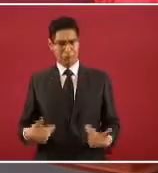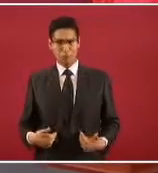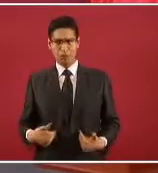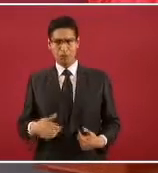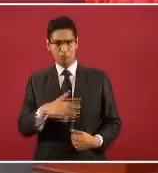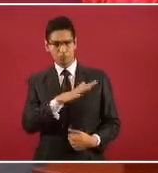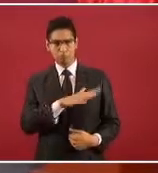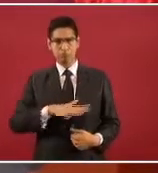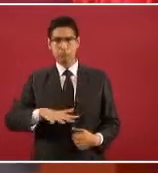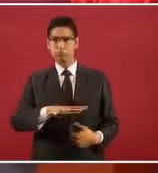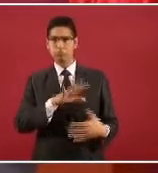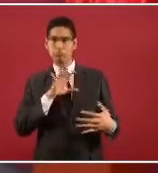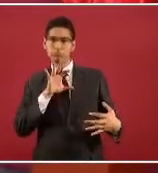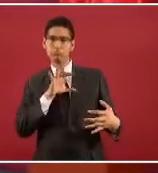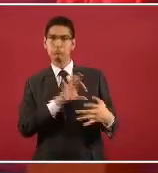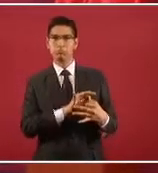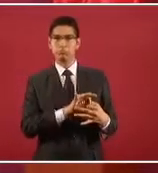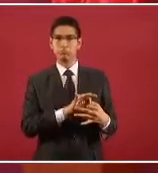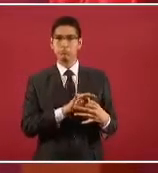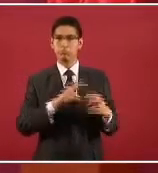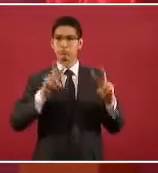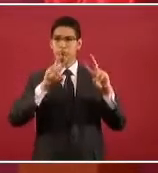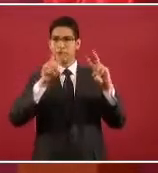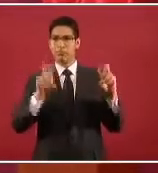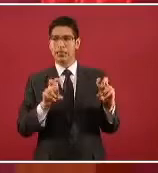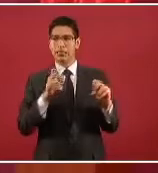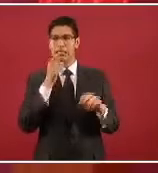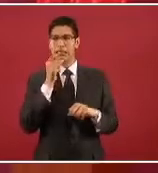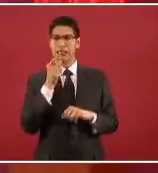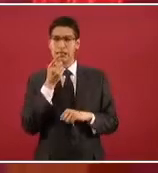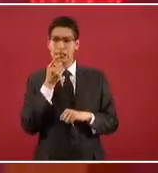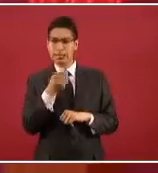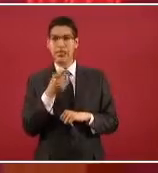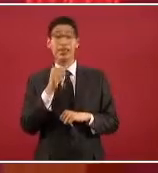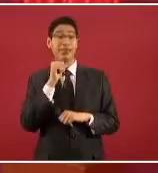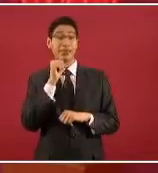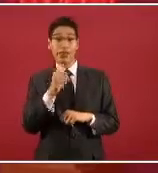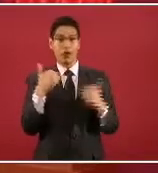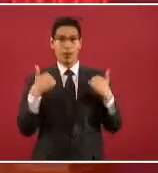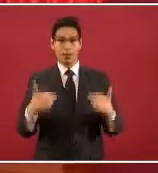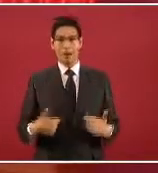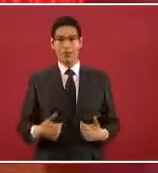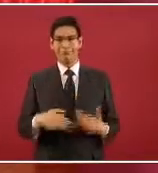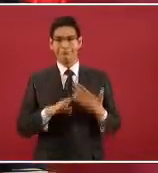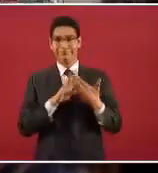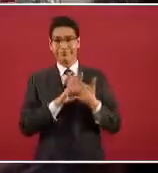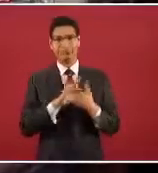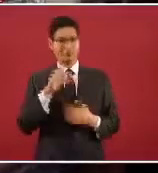Nada humano me es ajeno. Bueno, nos vemos mañana.